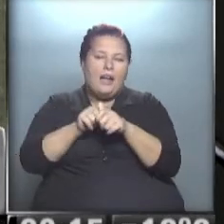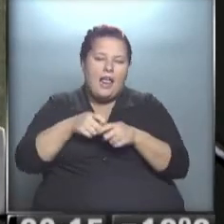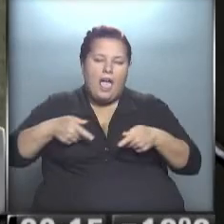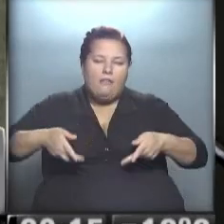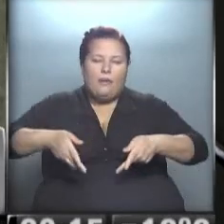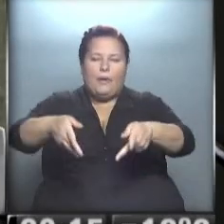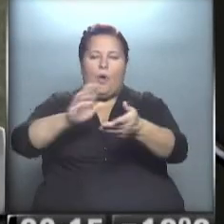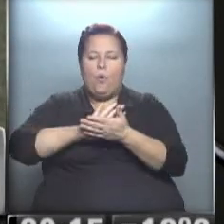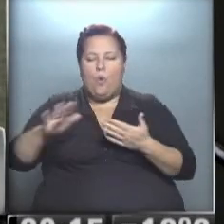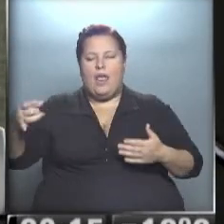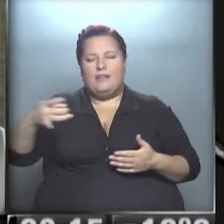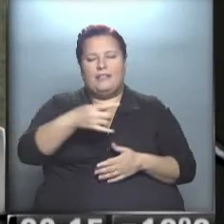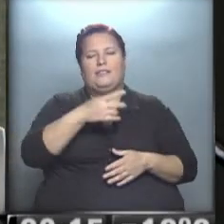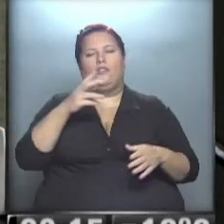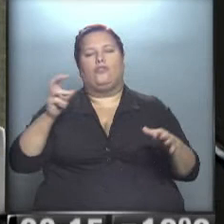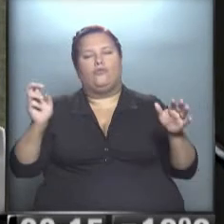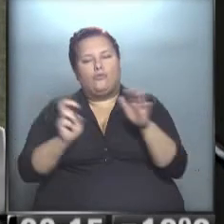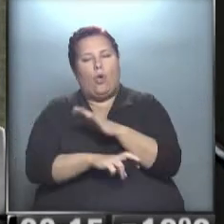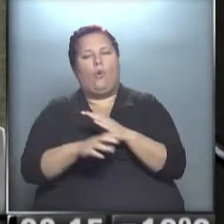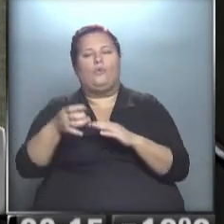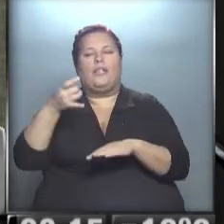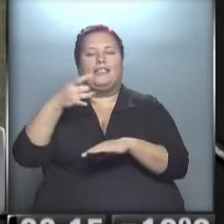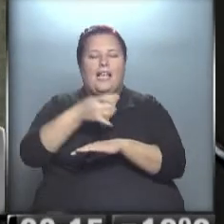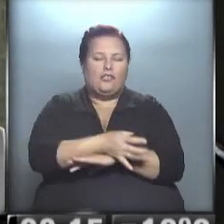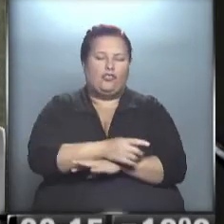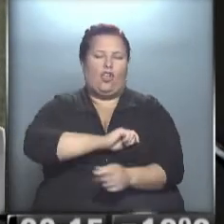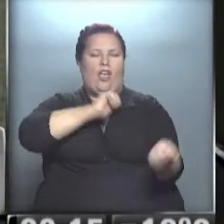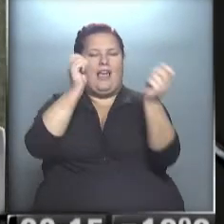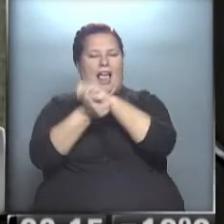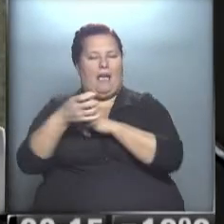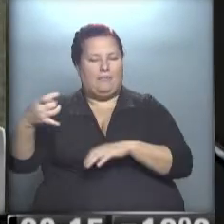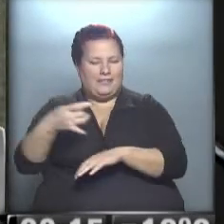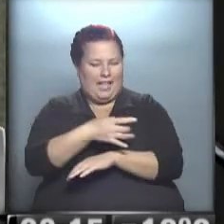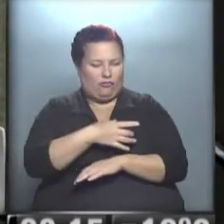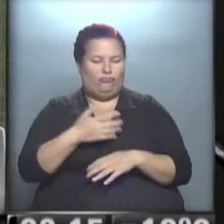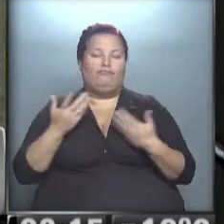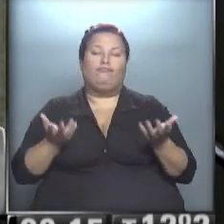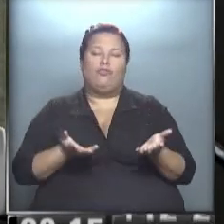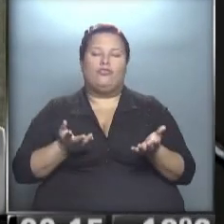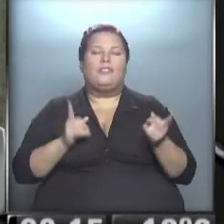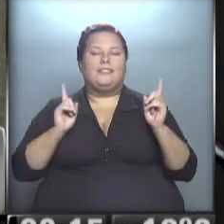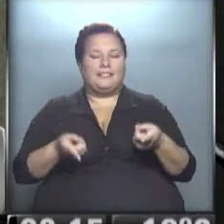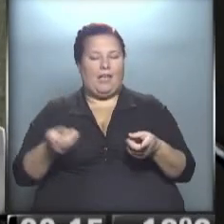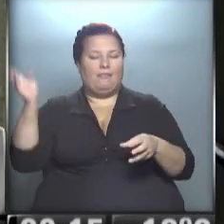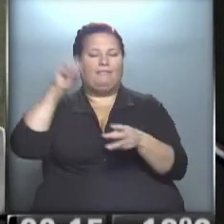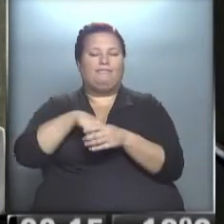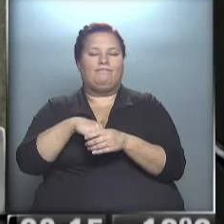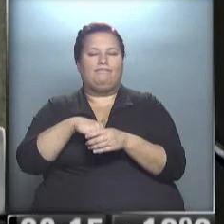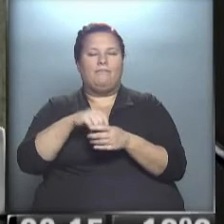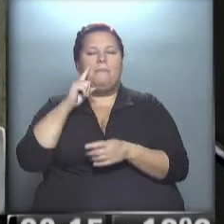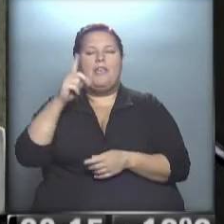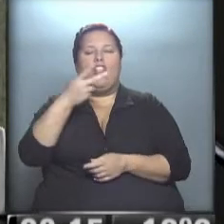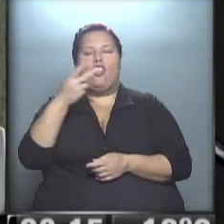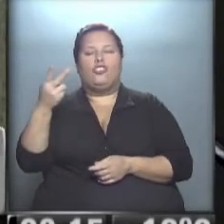nuevas vías soterramiento estaciones recuperación de las mismas se incorporan aproximadamente